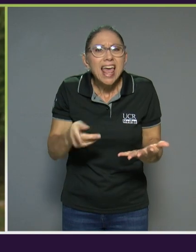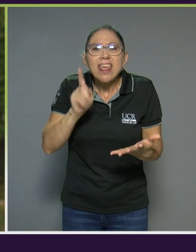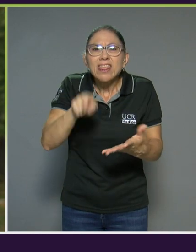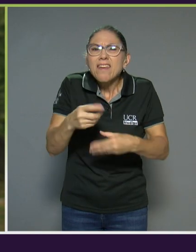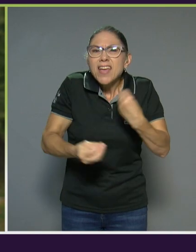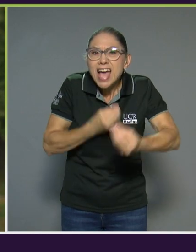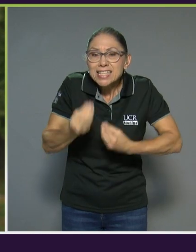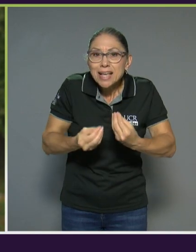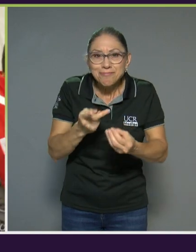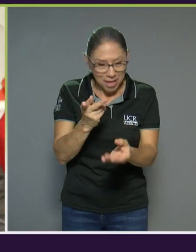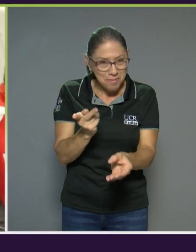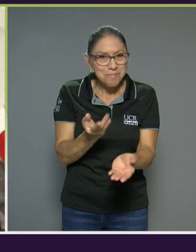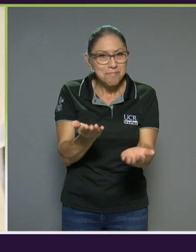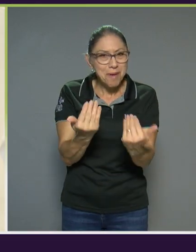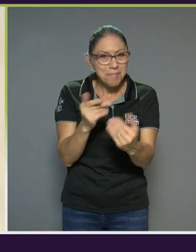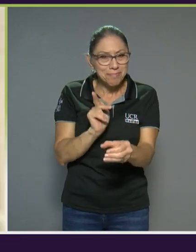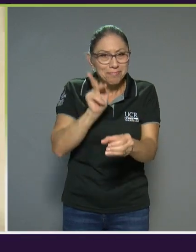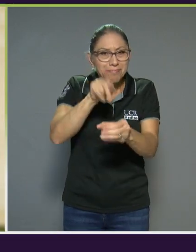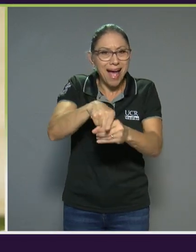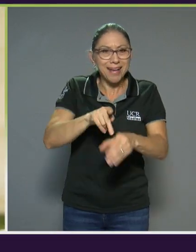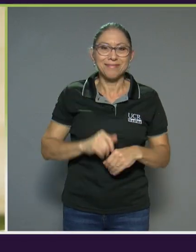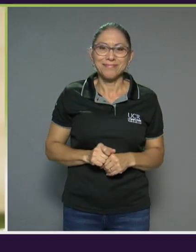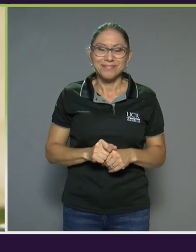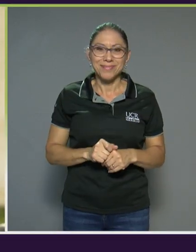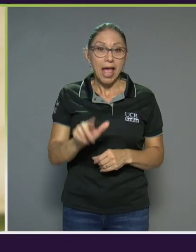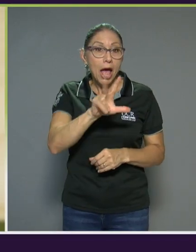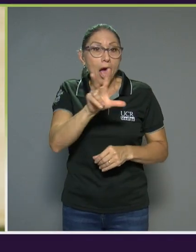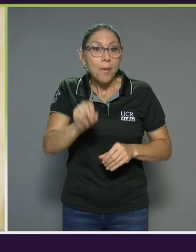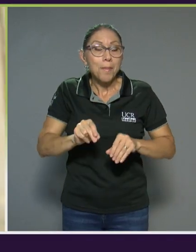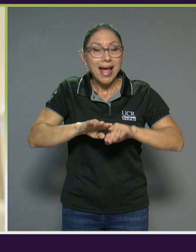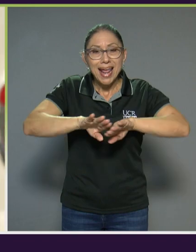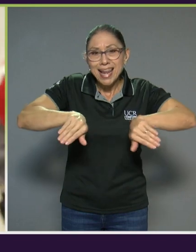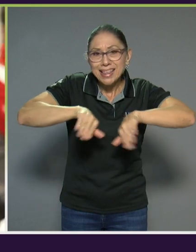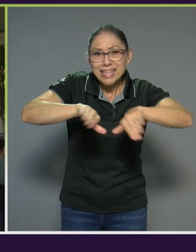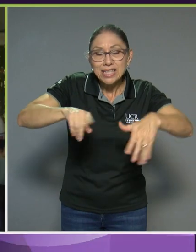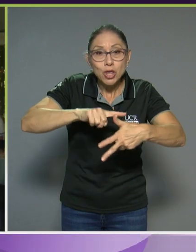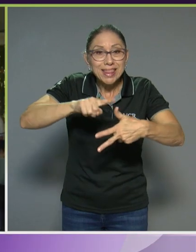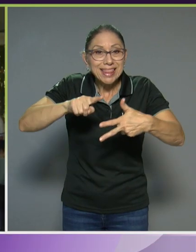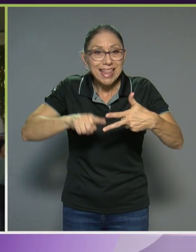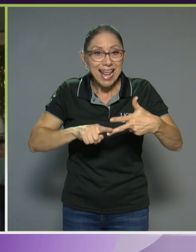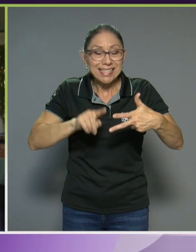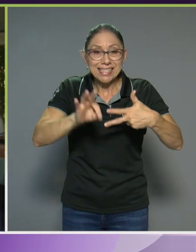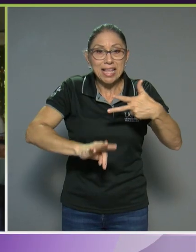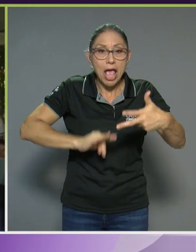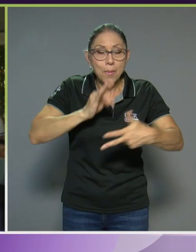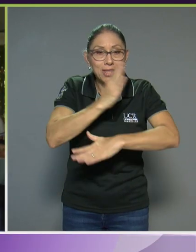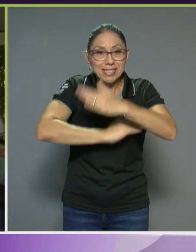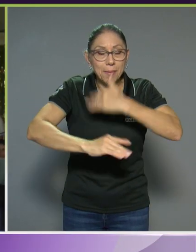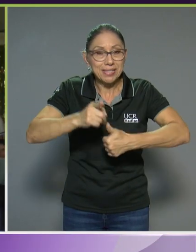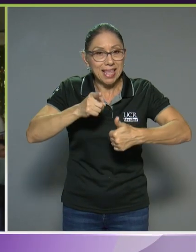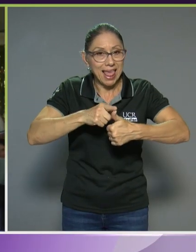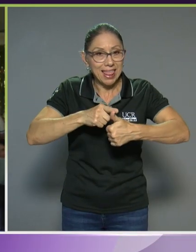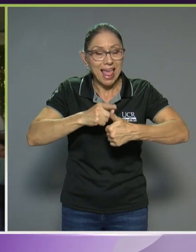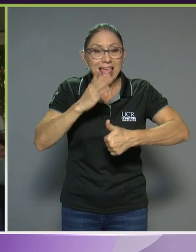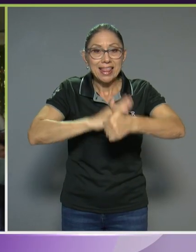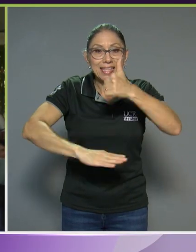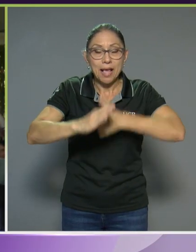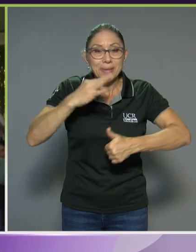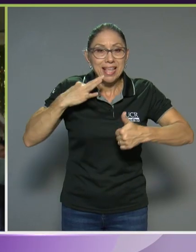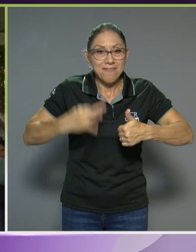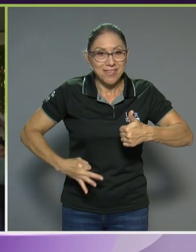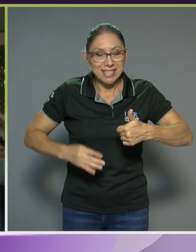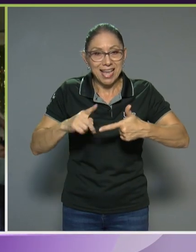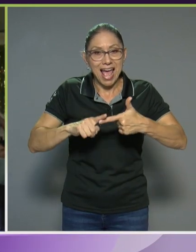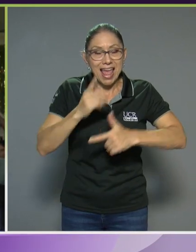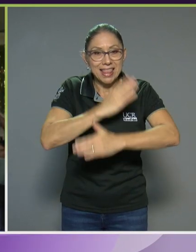Participar. En la paranatación tenemos tres clases de discapacidades. Está la discapacidad física, la discapacidad visual